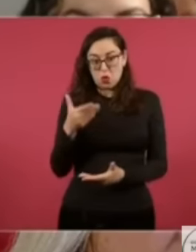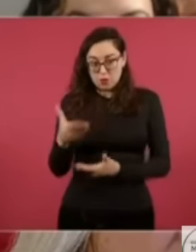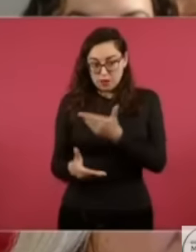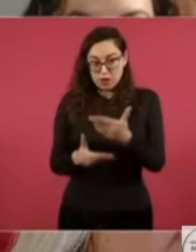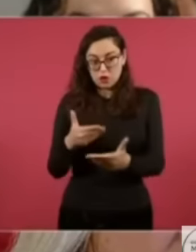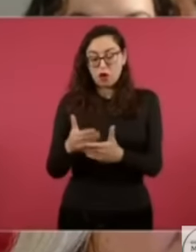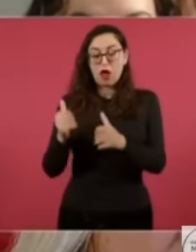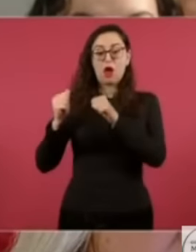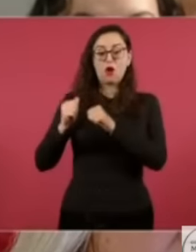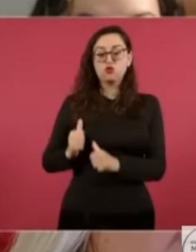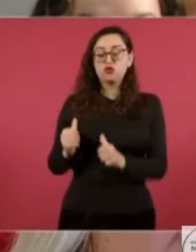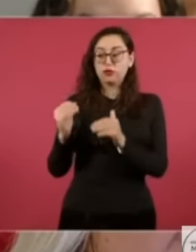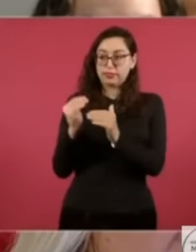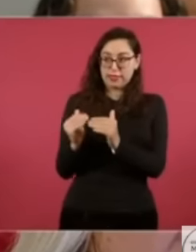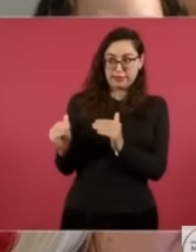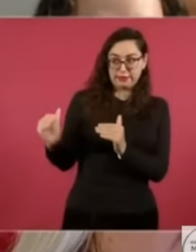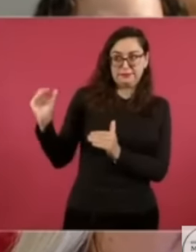niveles,